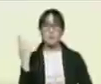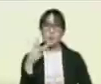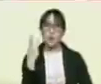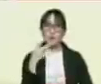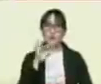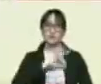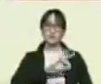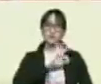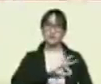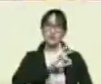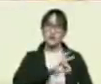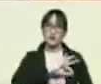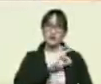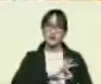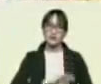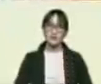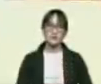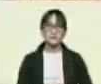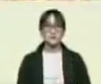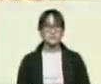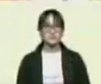políticas, sociales.